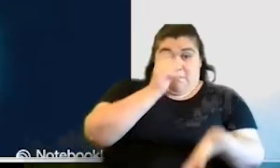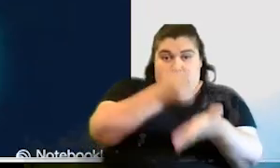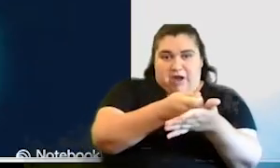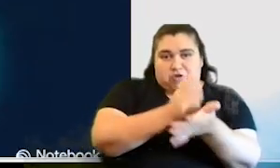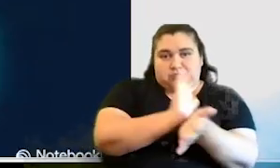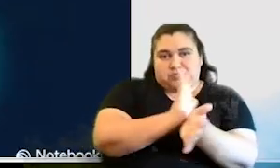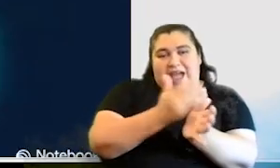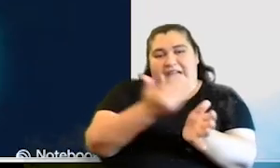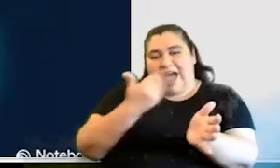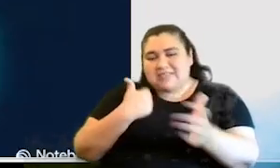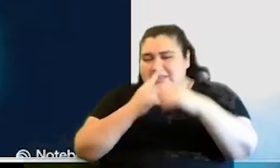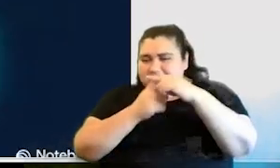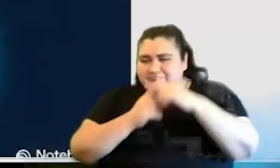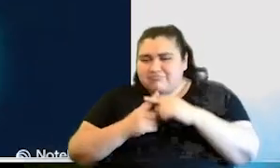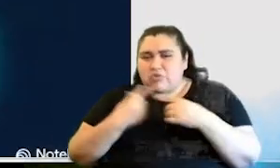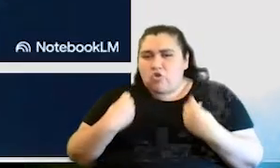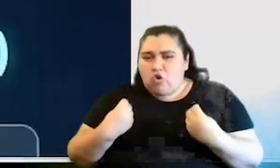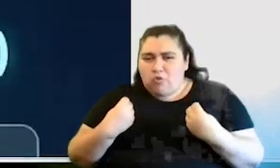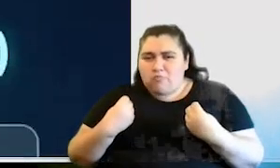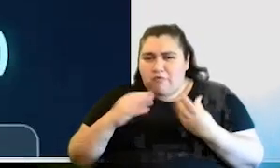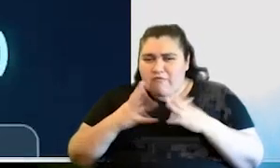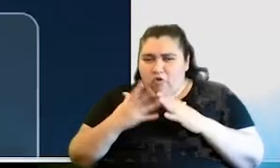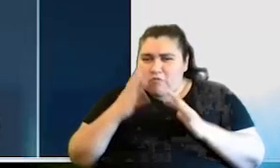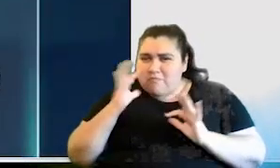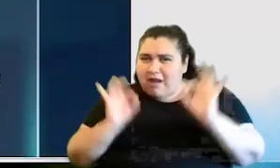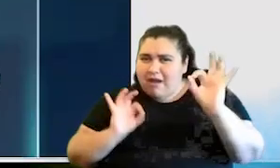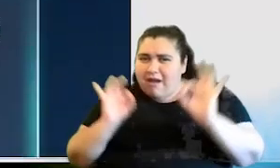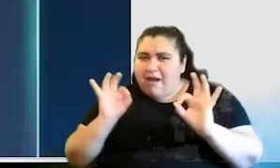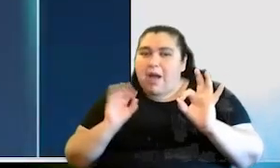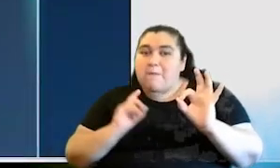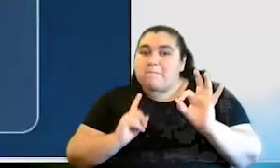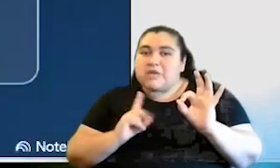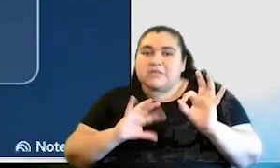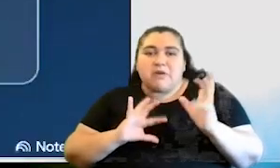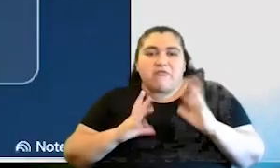Entonces, nosotros tenemos que ir siguiendo esa misma metodología para liquidar.